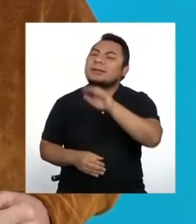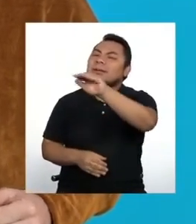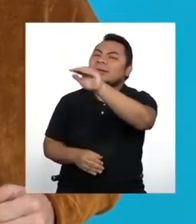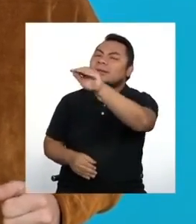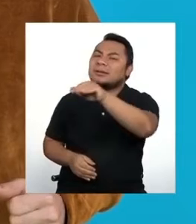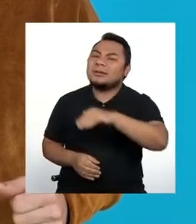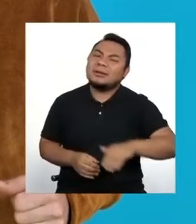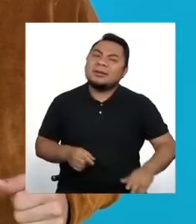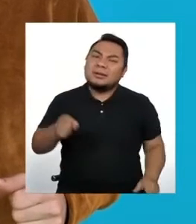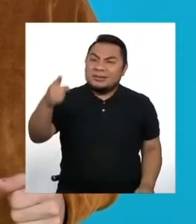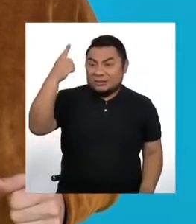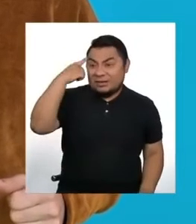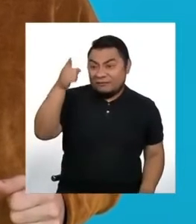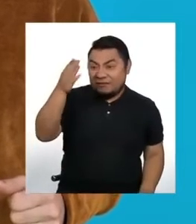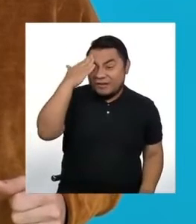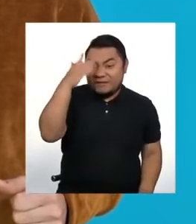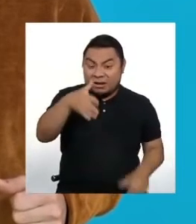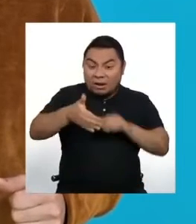Aprendo en casa